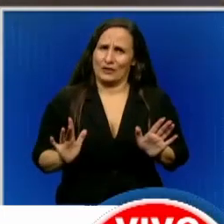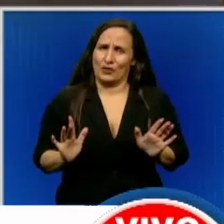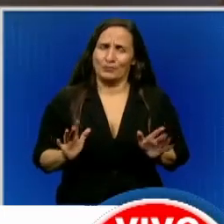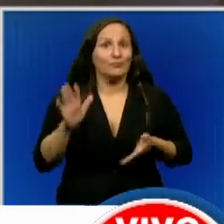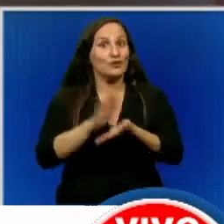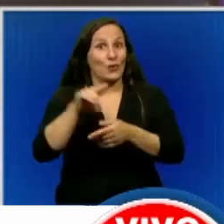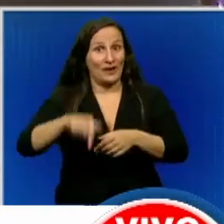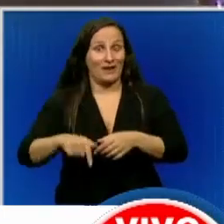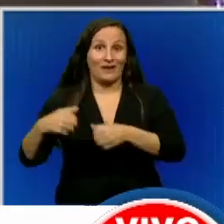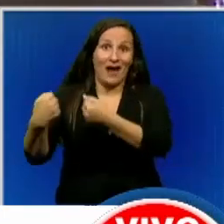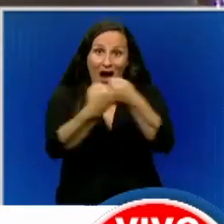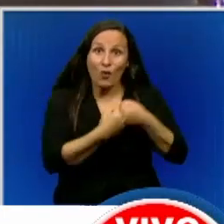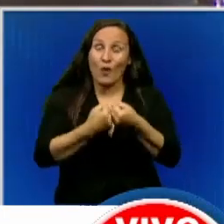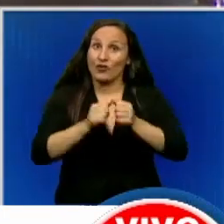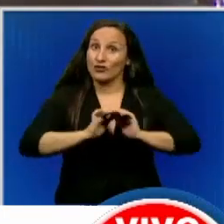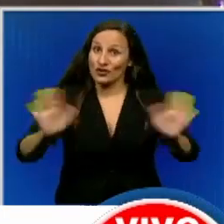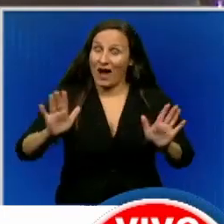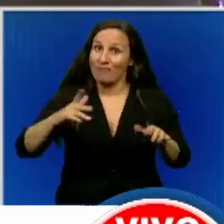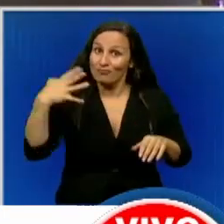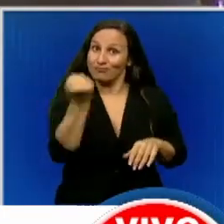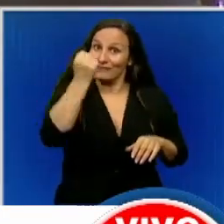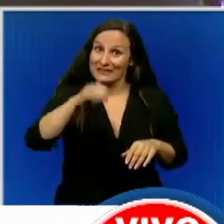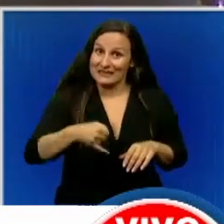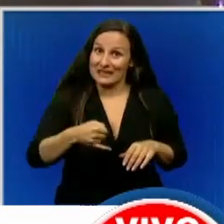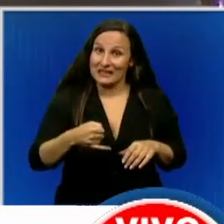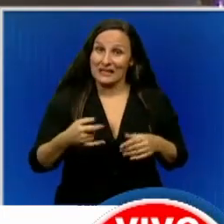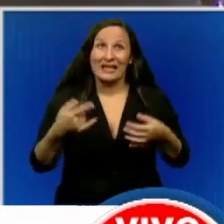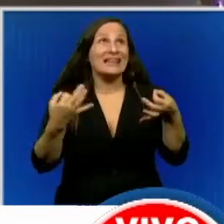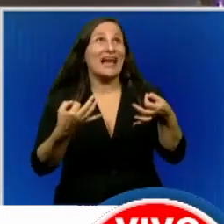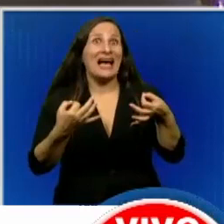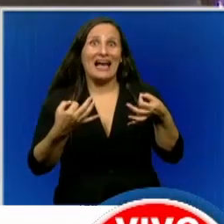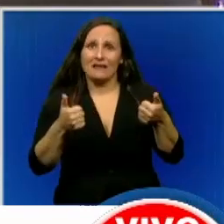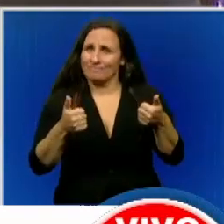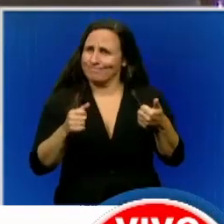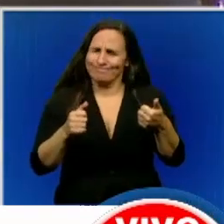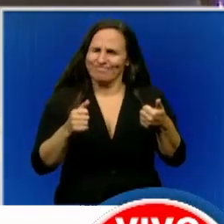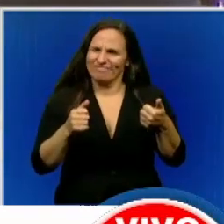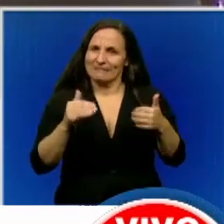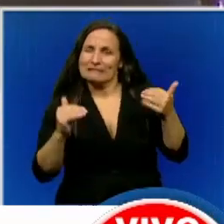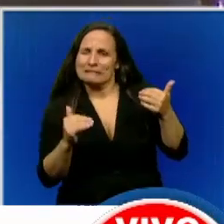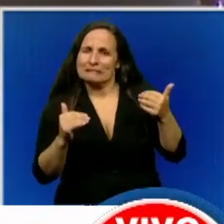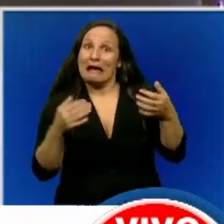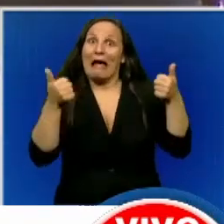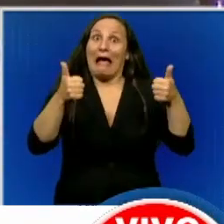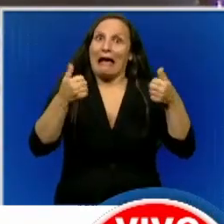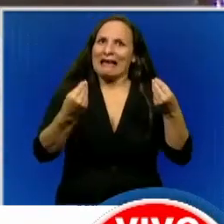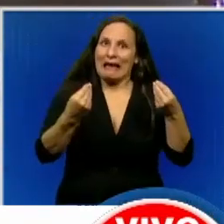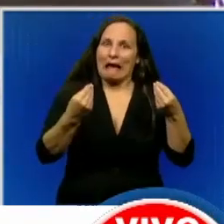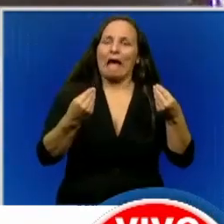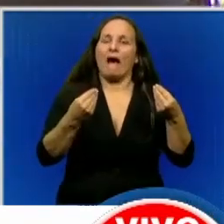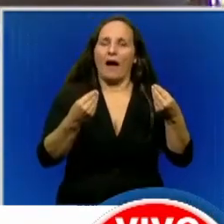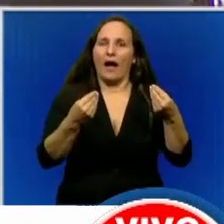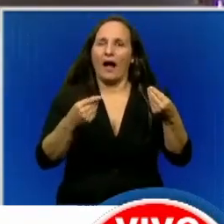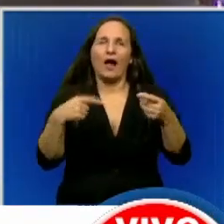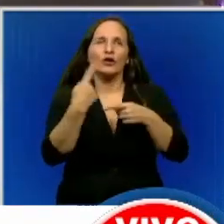que hemos logrado, y entonces, ¿es óptimo? No, es subóptimo. Hubiese sido óptimo si hubiésemos puesto todo lo que tendríamos